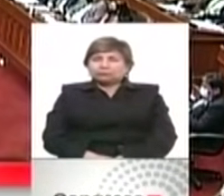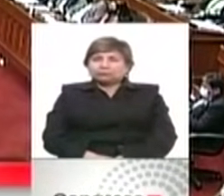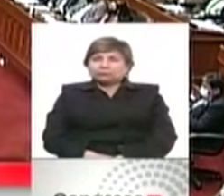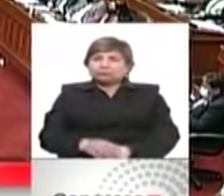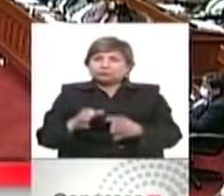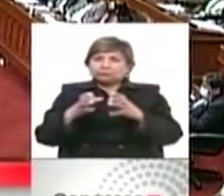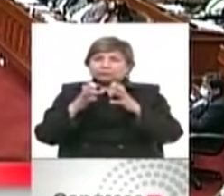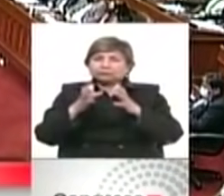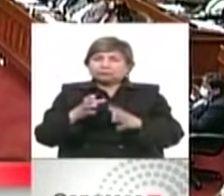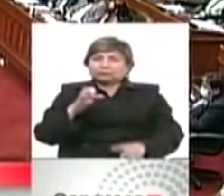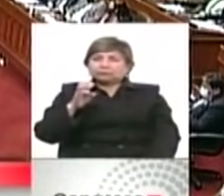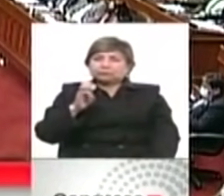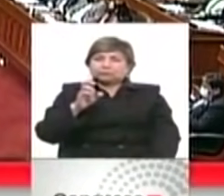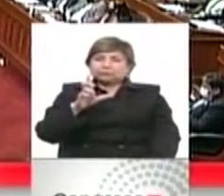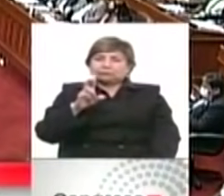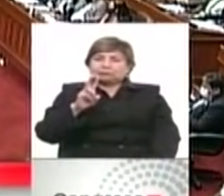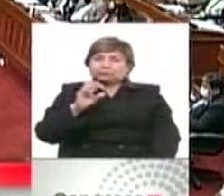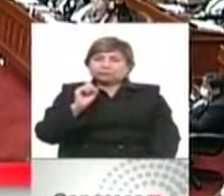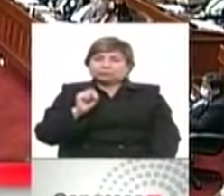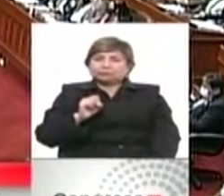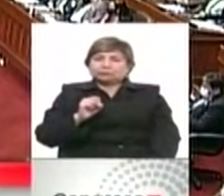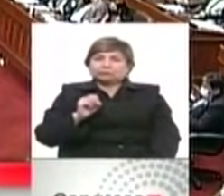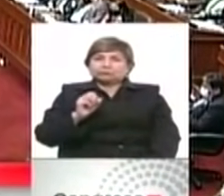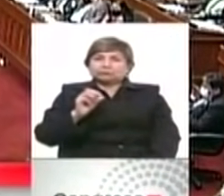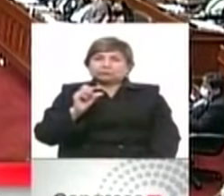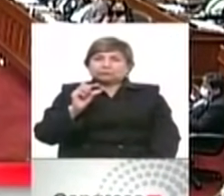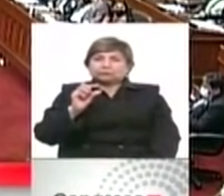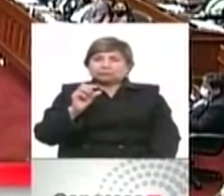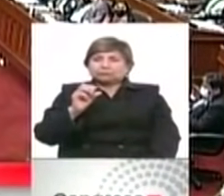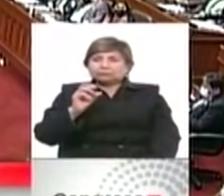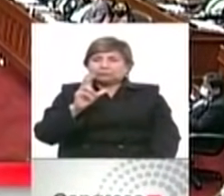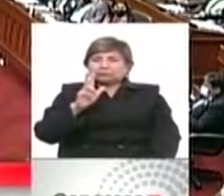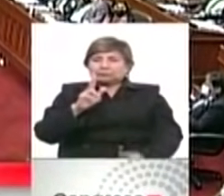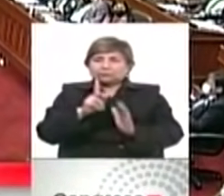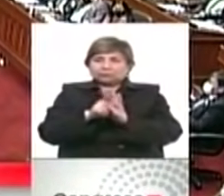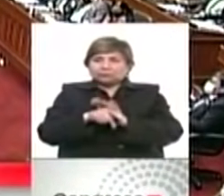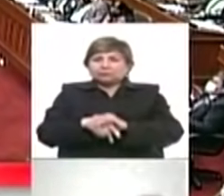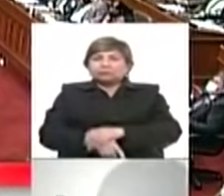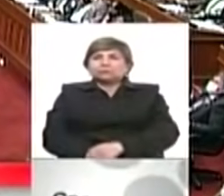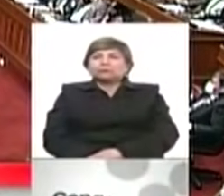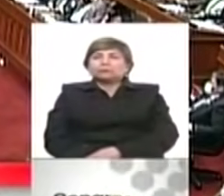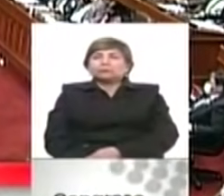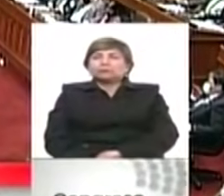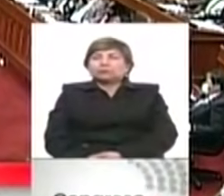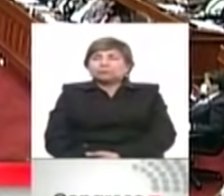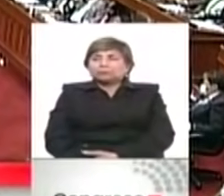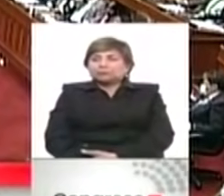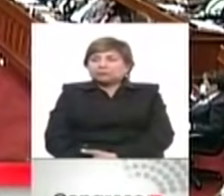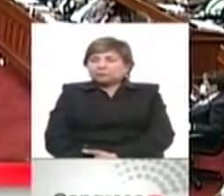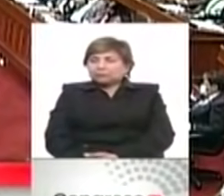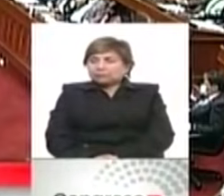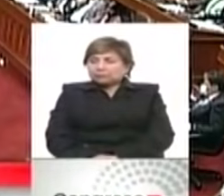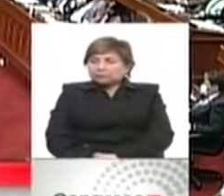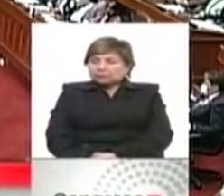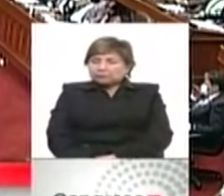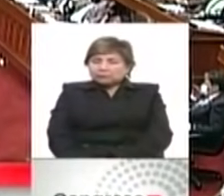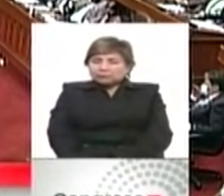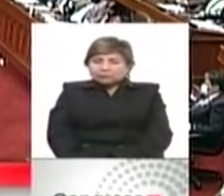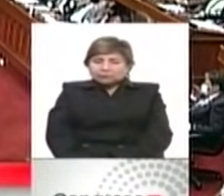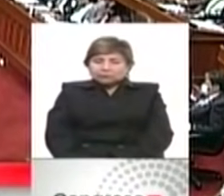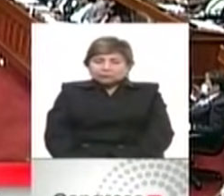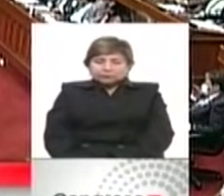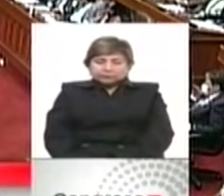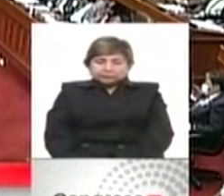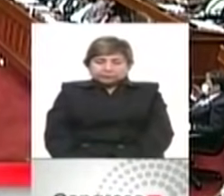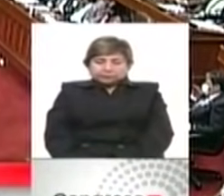el 6 de septiembre. Está guardado en la Comisión de Constitución y justamente ahí hablábamos del equilibrio de poder,